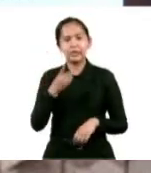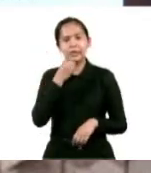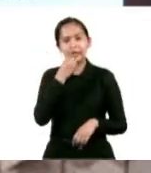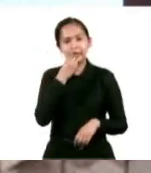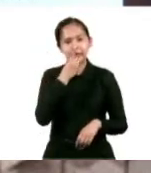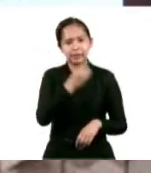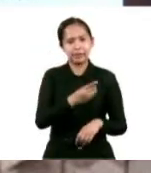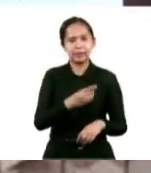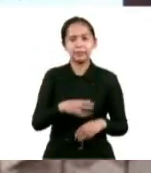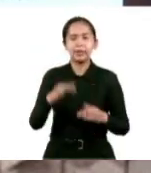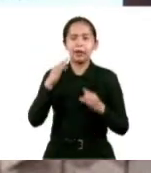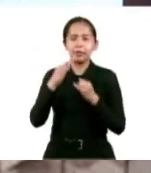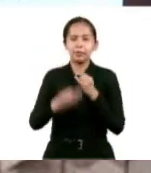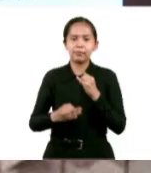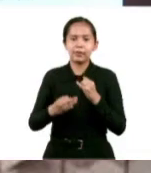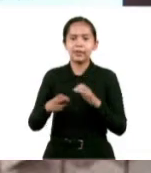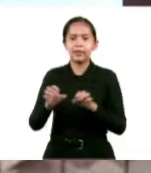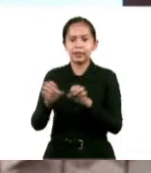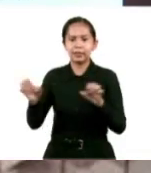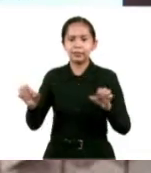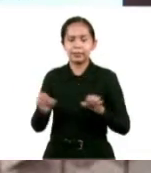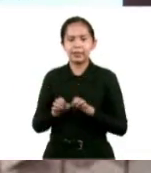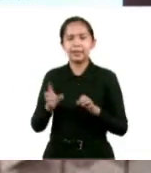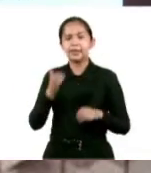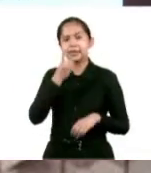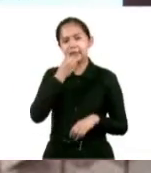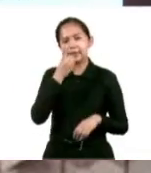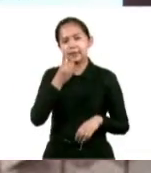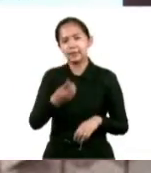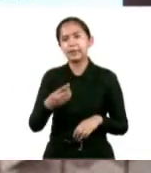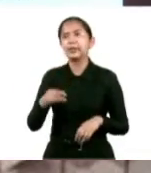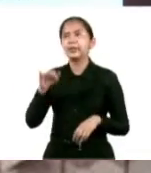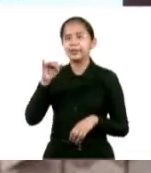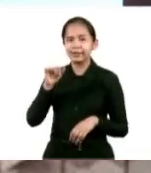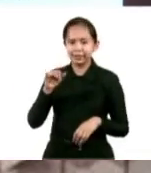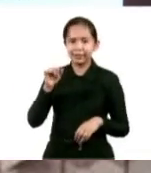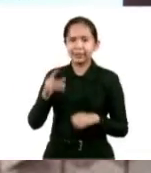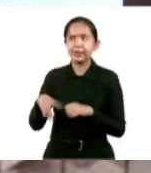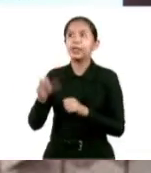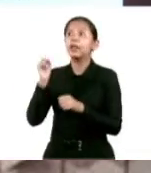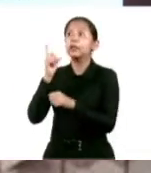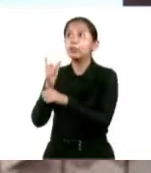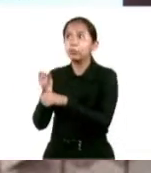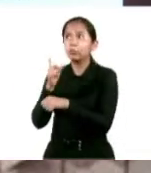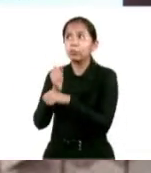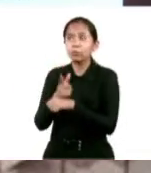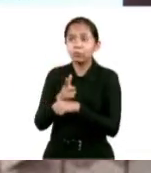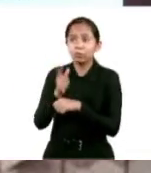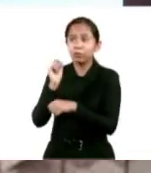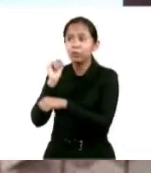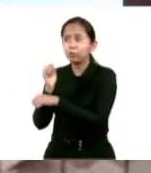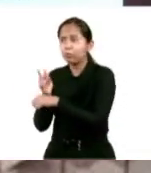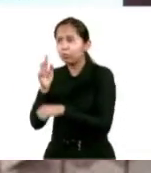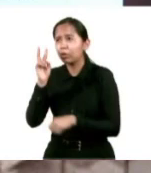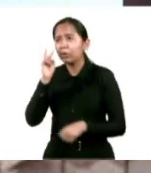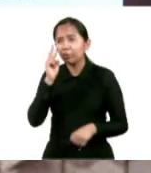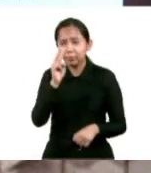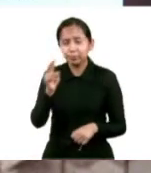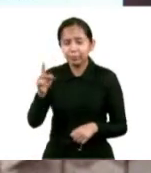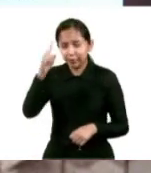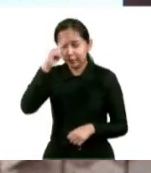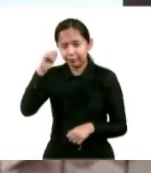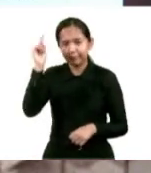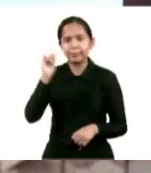dictamen final, fase 3, la empresa DNB menciona que dichas deformaciones sí eran detectables en una inspección a nivel de calle.